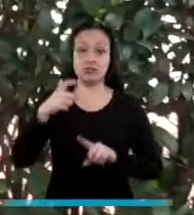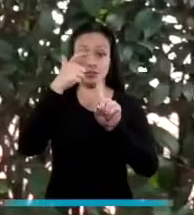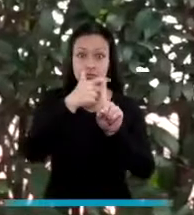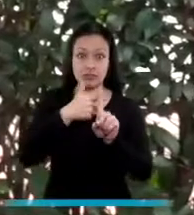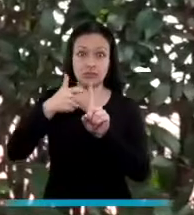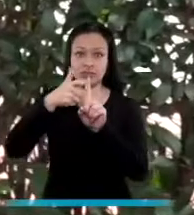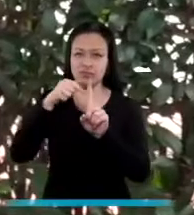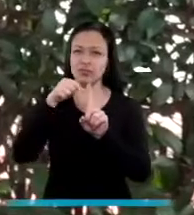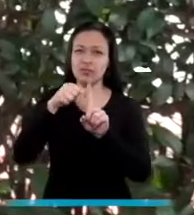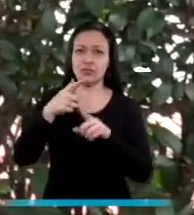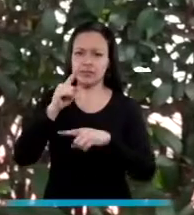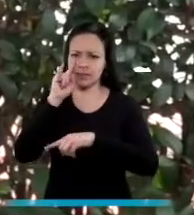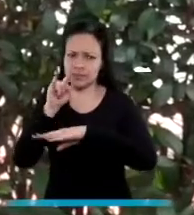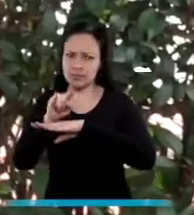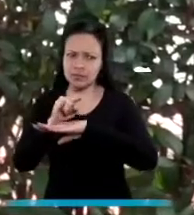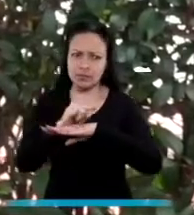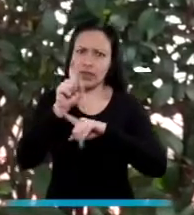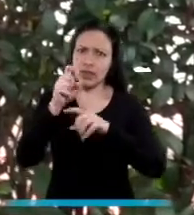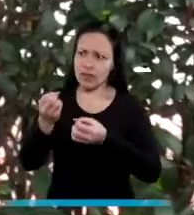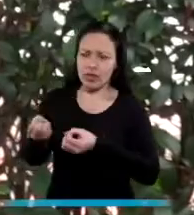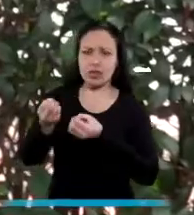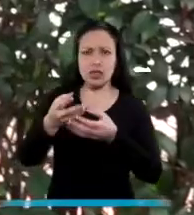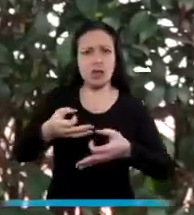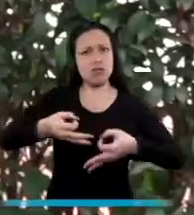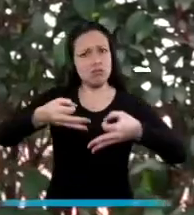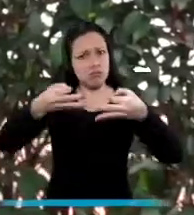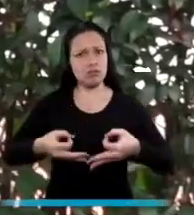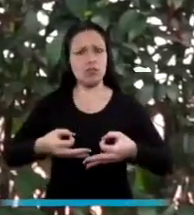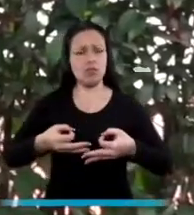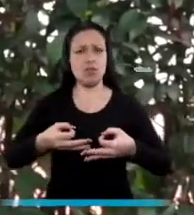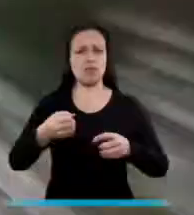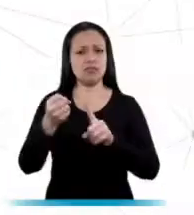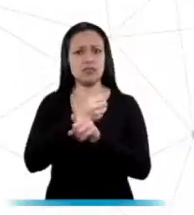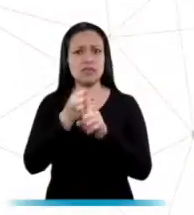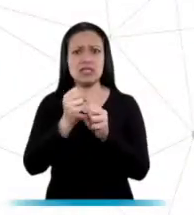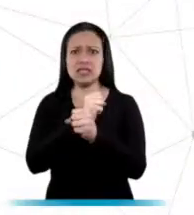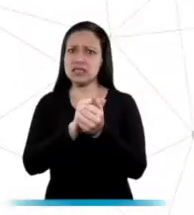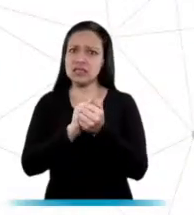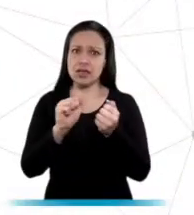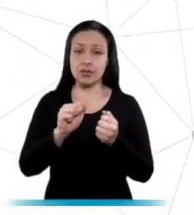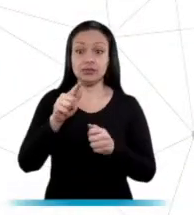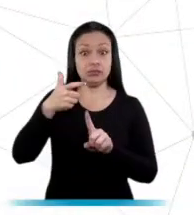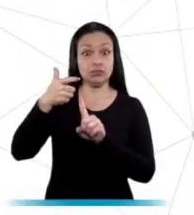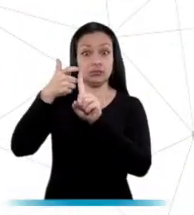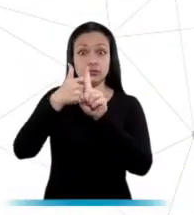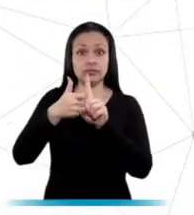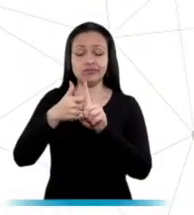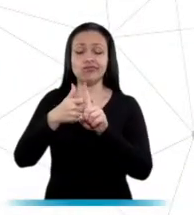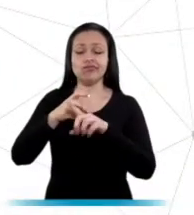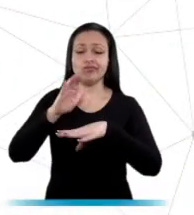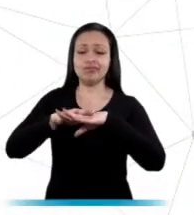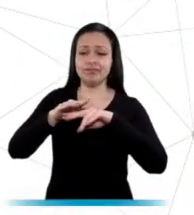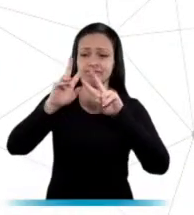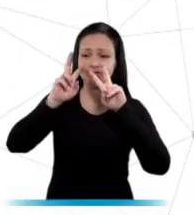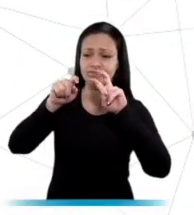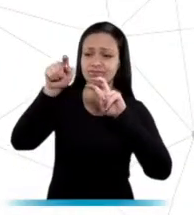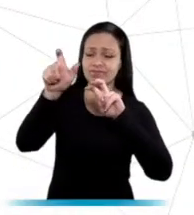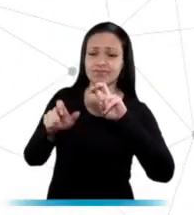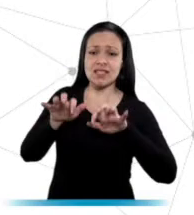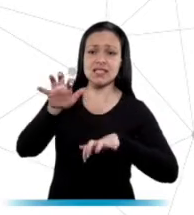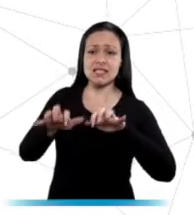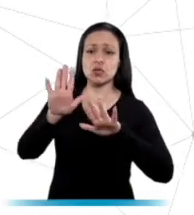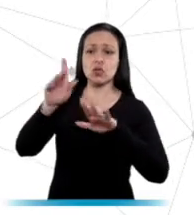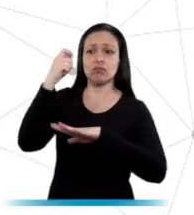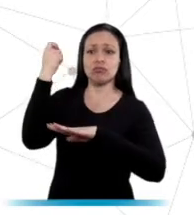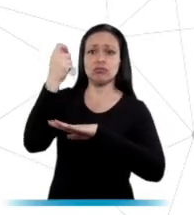La PROCU vigila que se les garantice una vida digna y libre de violencias. La Procuraduría abre investigación al secretario de Educación del